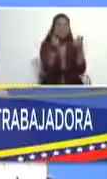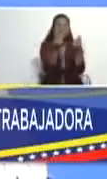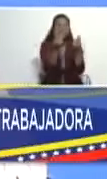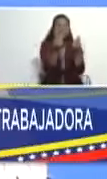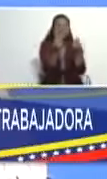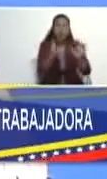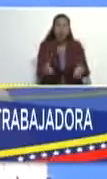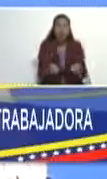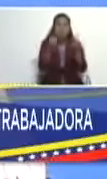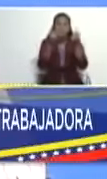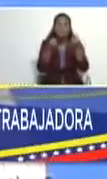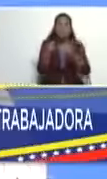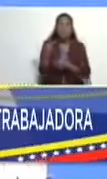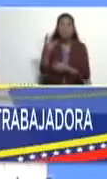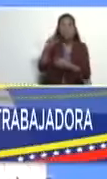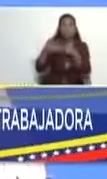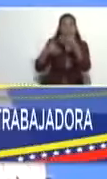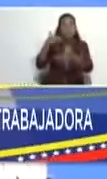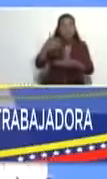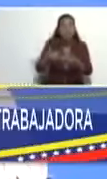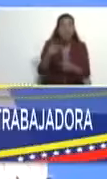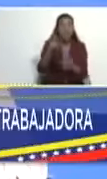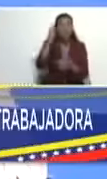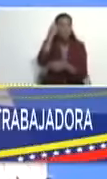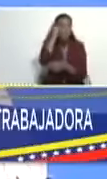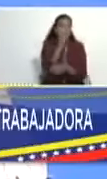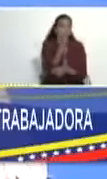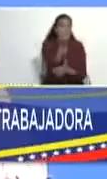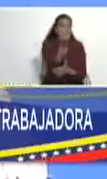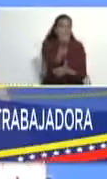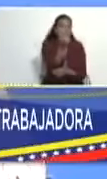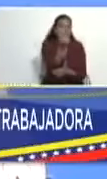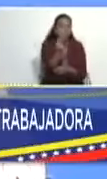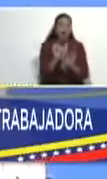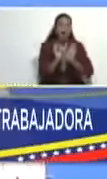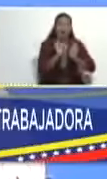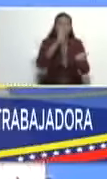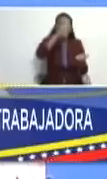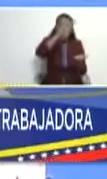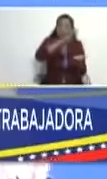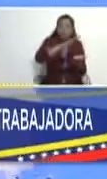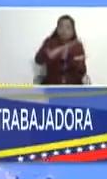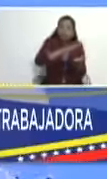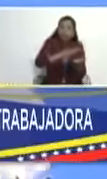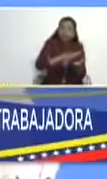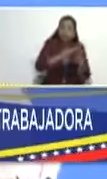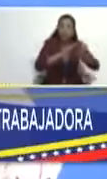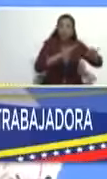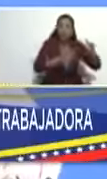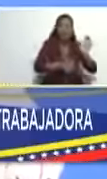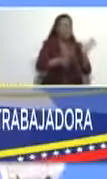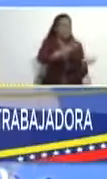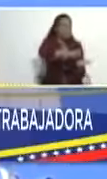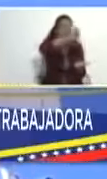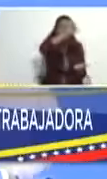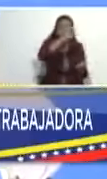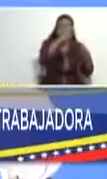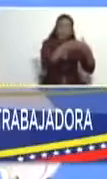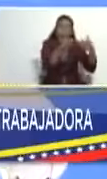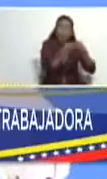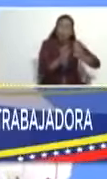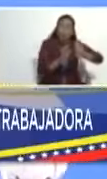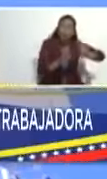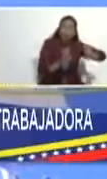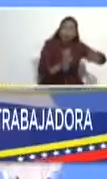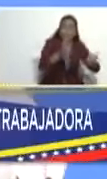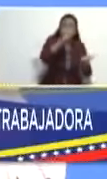la recuperación paulatina del bolívar y la desaceleración definitiva de la inflación. Tenemos en este